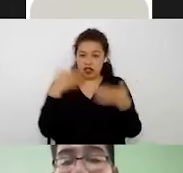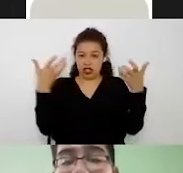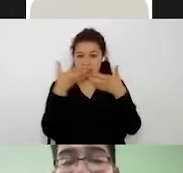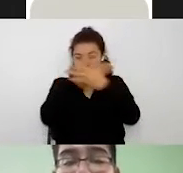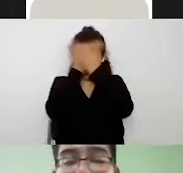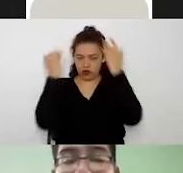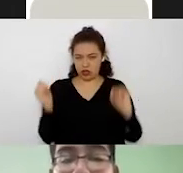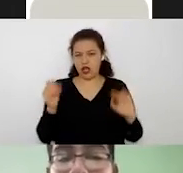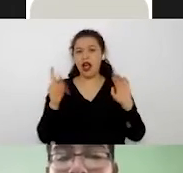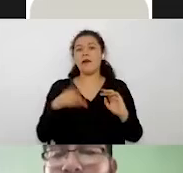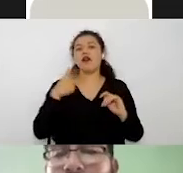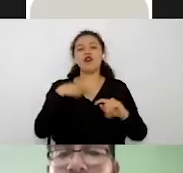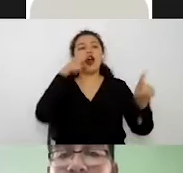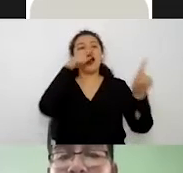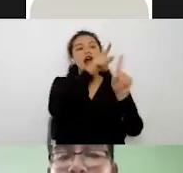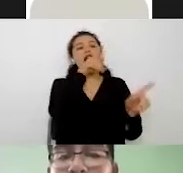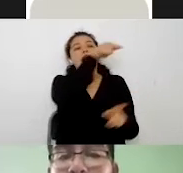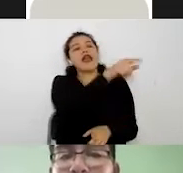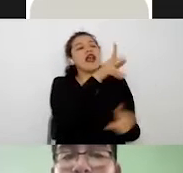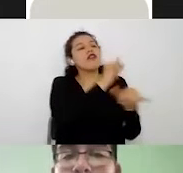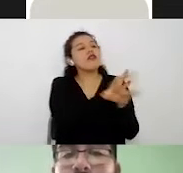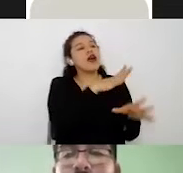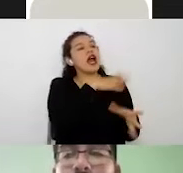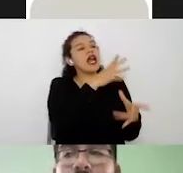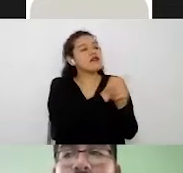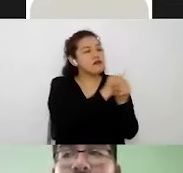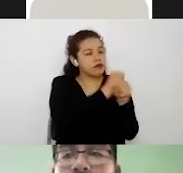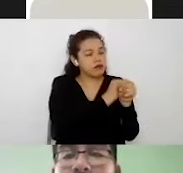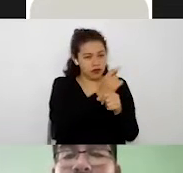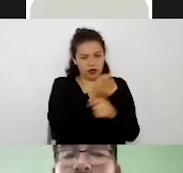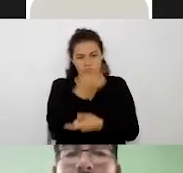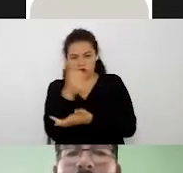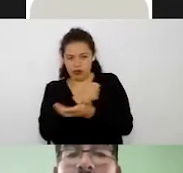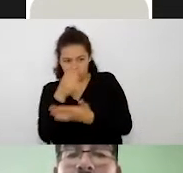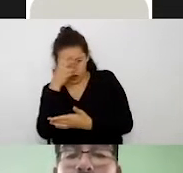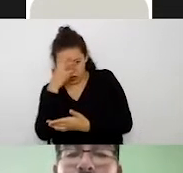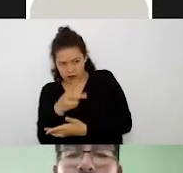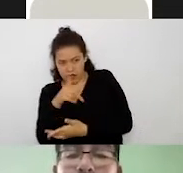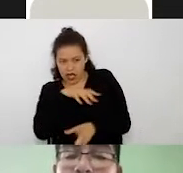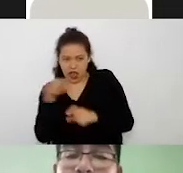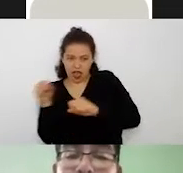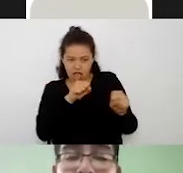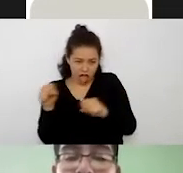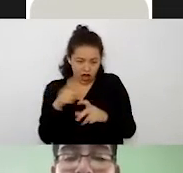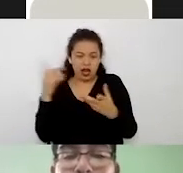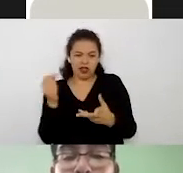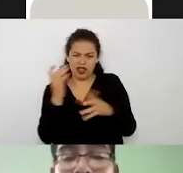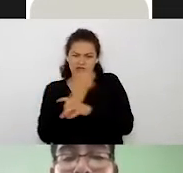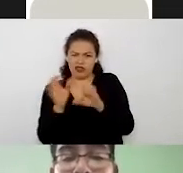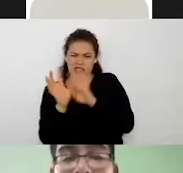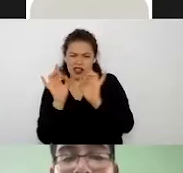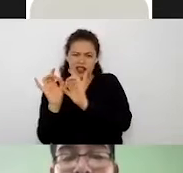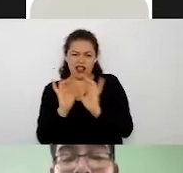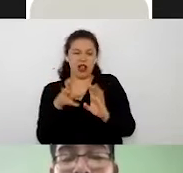allá encontraré información de qué puedo hacer porque pues vengo de la ciudad y pues allá tiembla y hay otro tipo de cosas, pero no hay